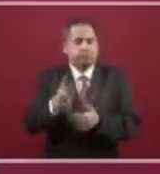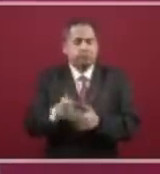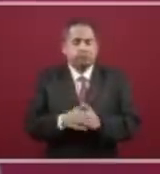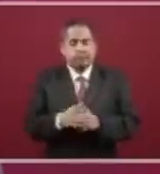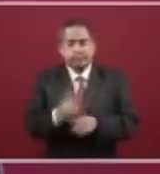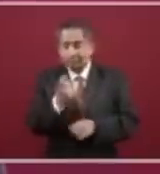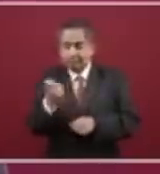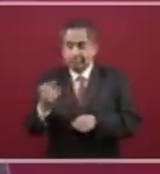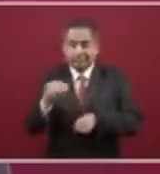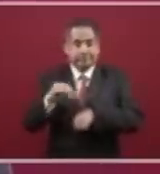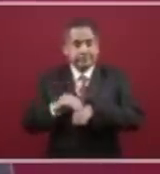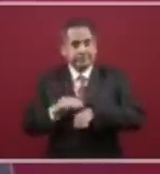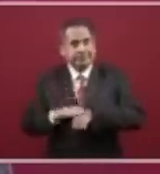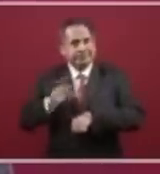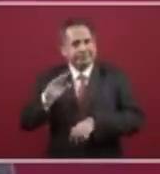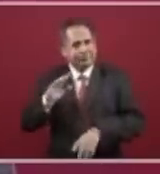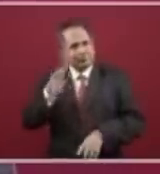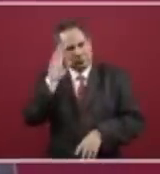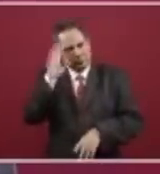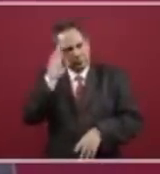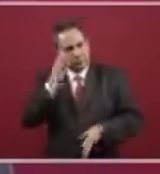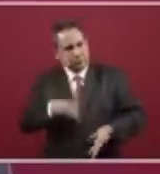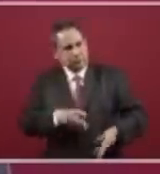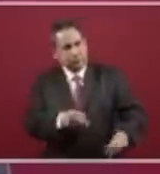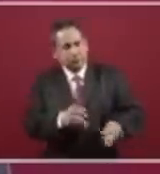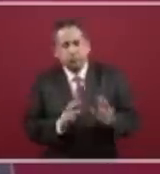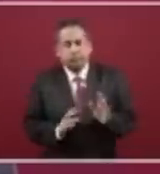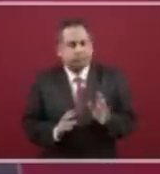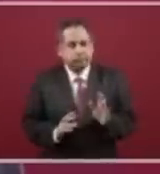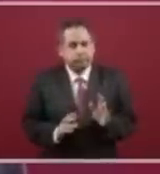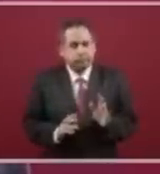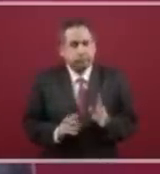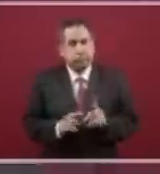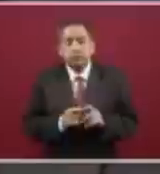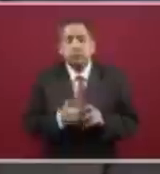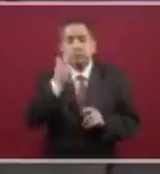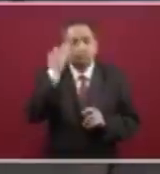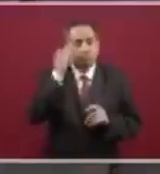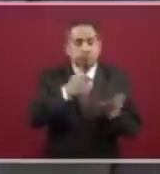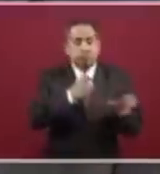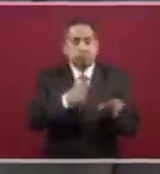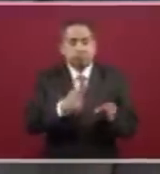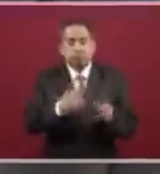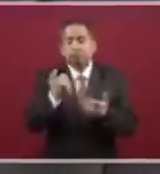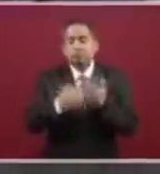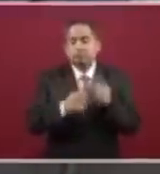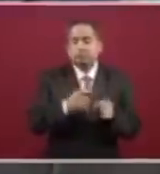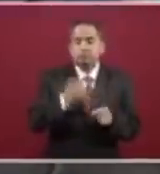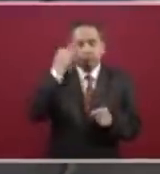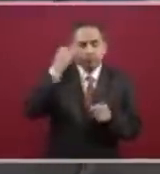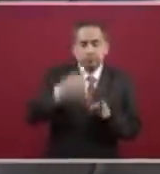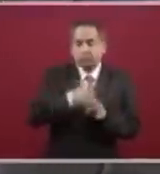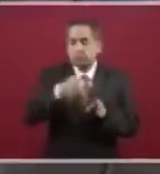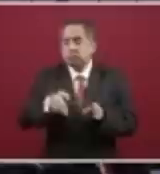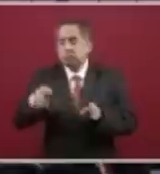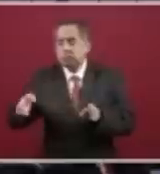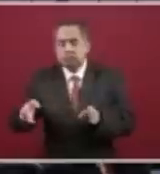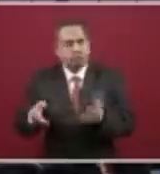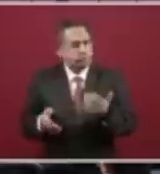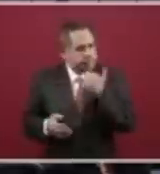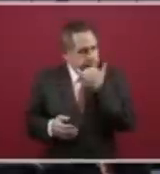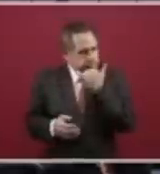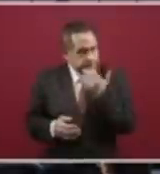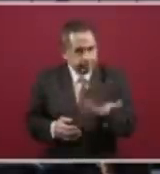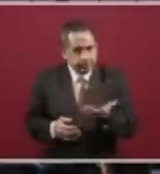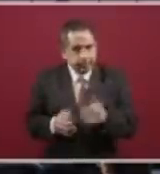mil más que los que habíamos tirado originalmente tan solo para la primera etapa etapa más